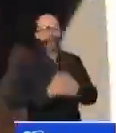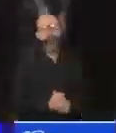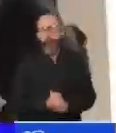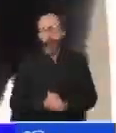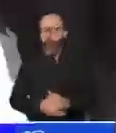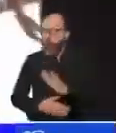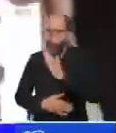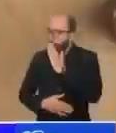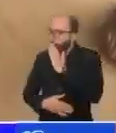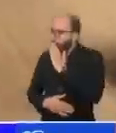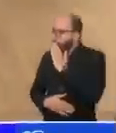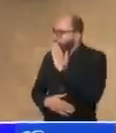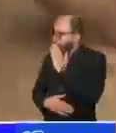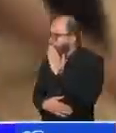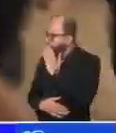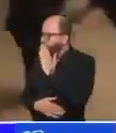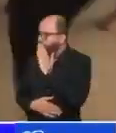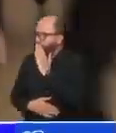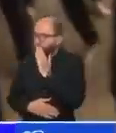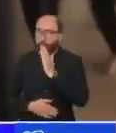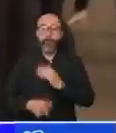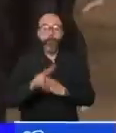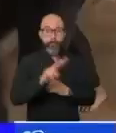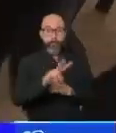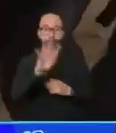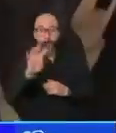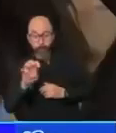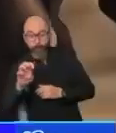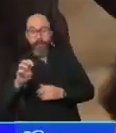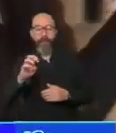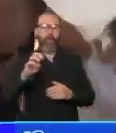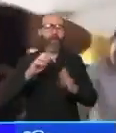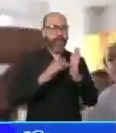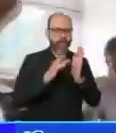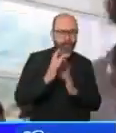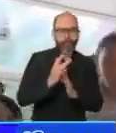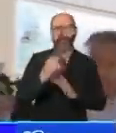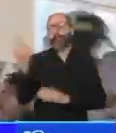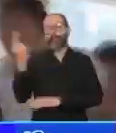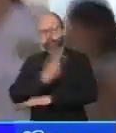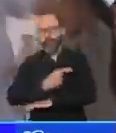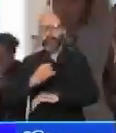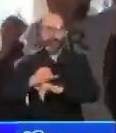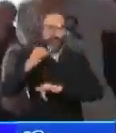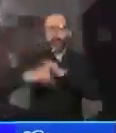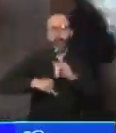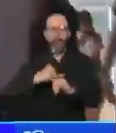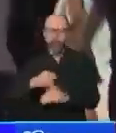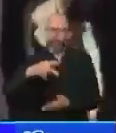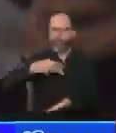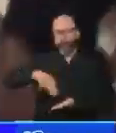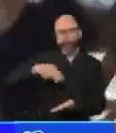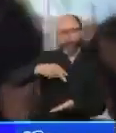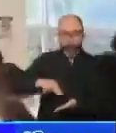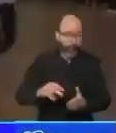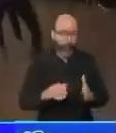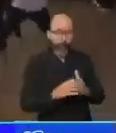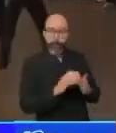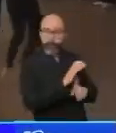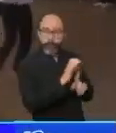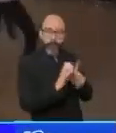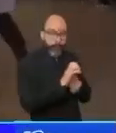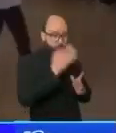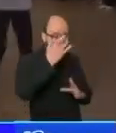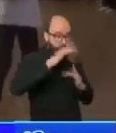El 29 de abril se conmemora el Día Internacional de la Danza y por medio de una articulación entre el Consejo Departamental de Cultura y Turismo y la